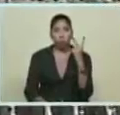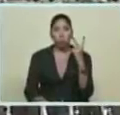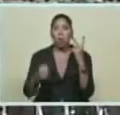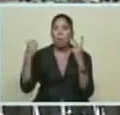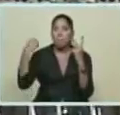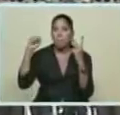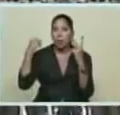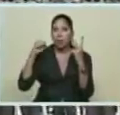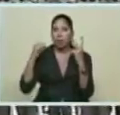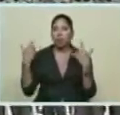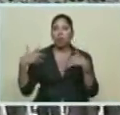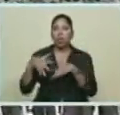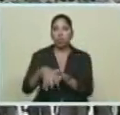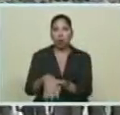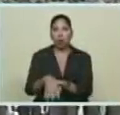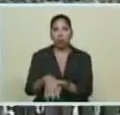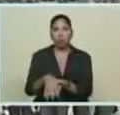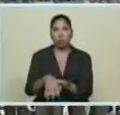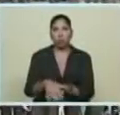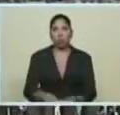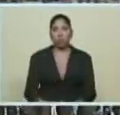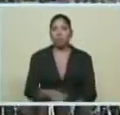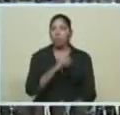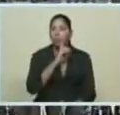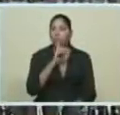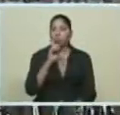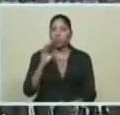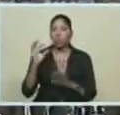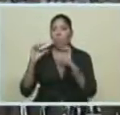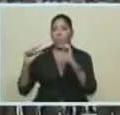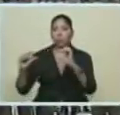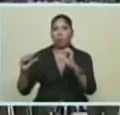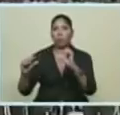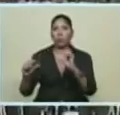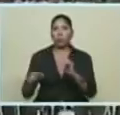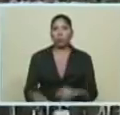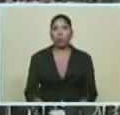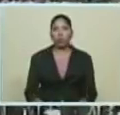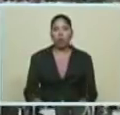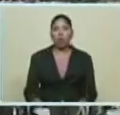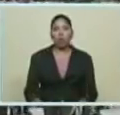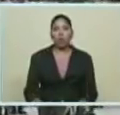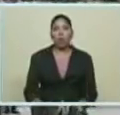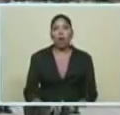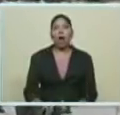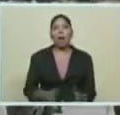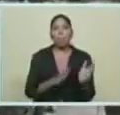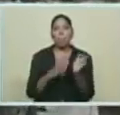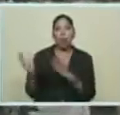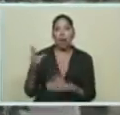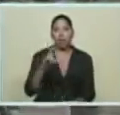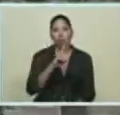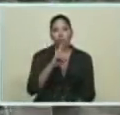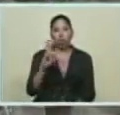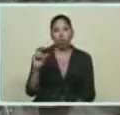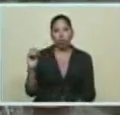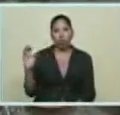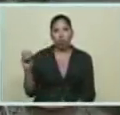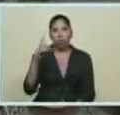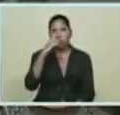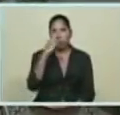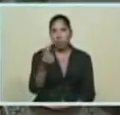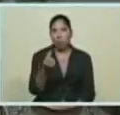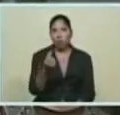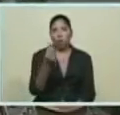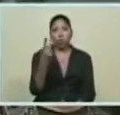de acción integral que denominamos operaciones soberanía, Ezequiel Zamora 200, que desarrollamos